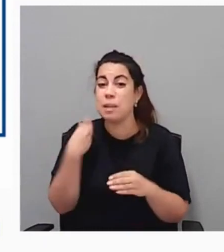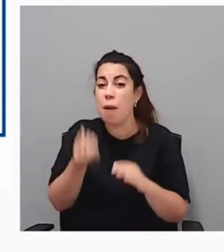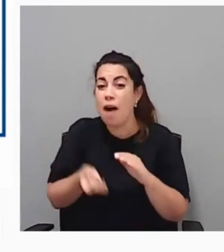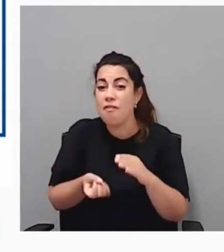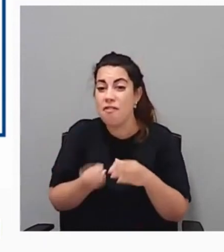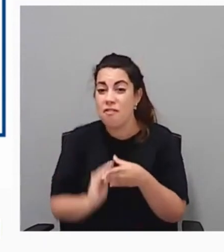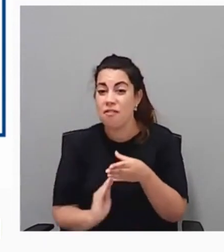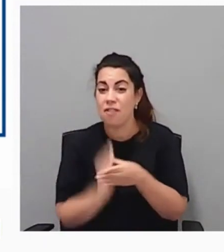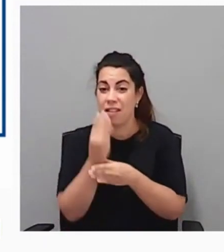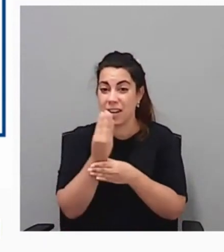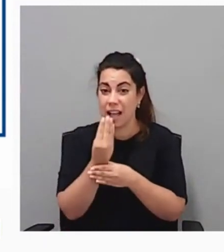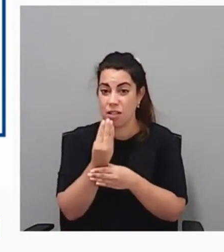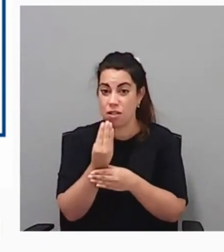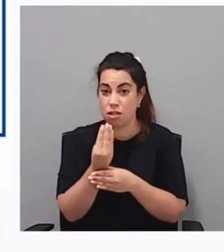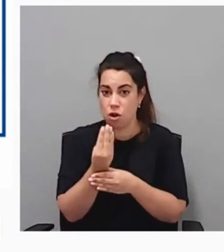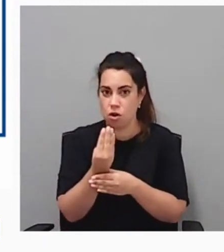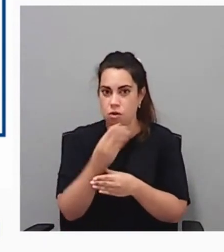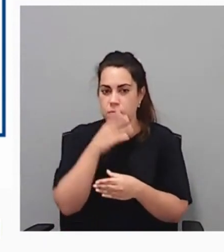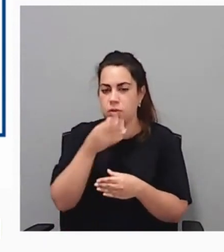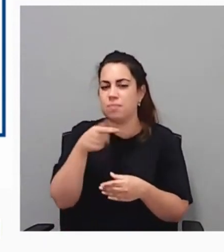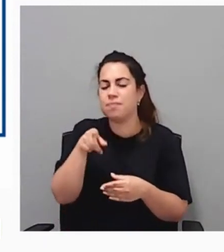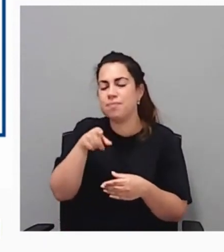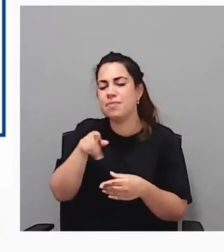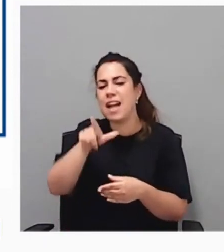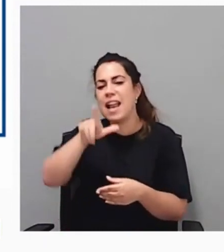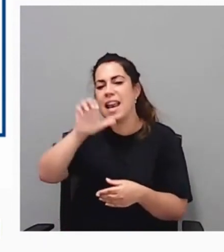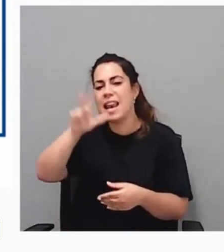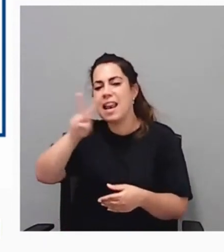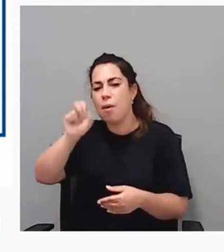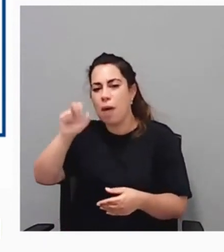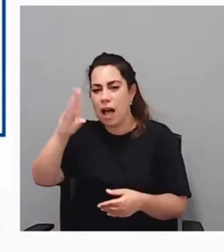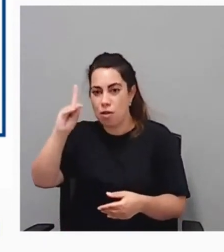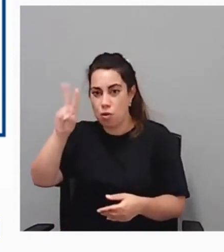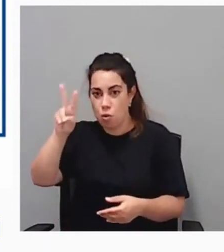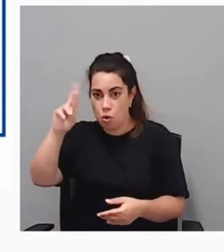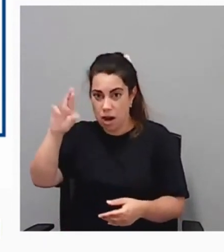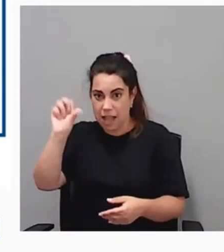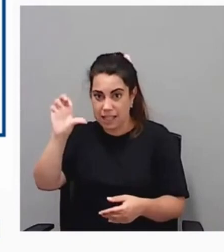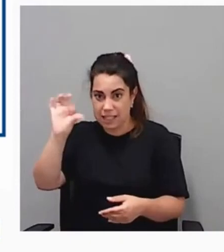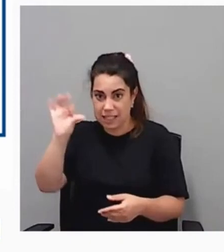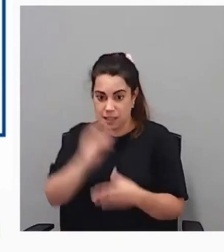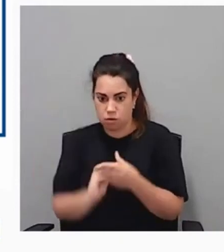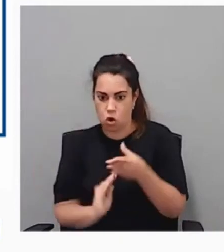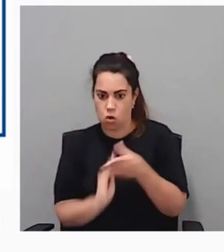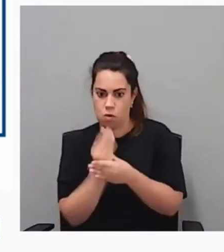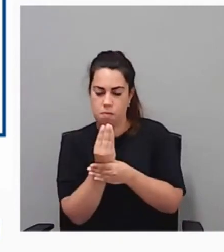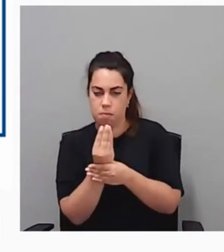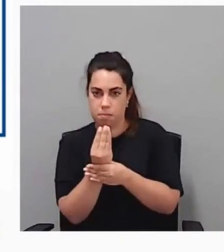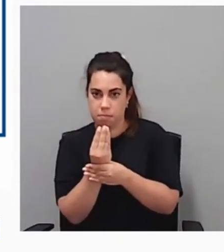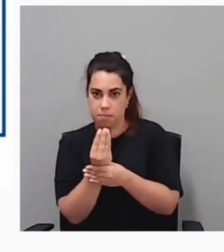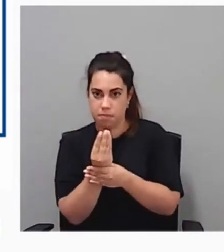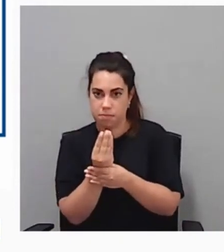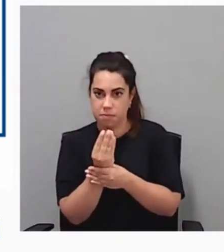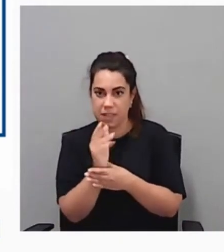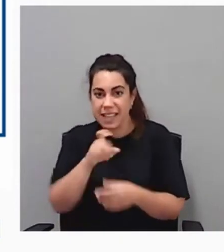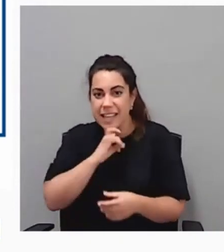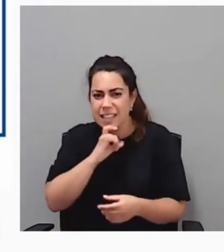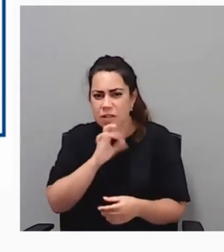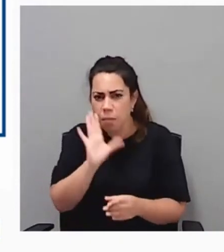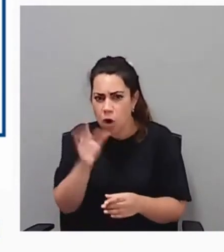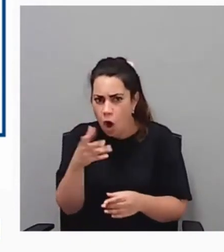La fabrican las levaduras. Es una fabricación compleja, pero tiene precisión